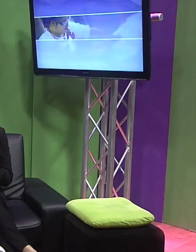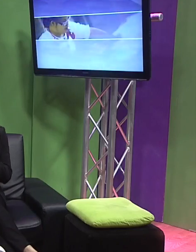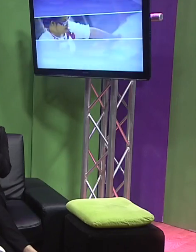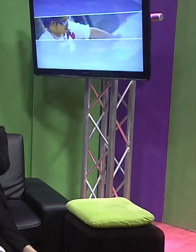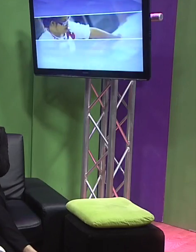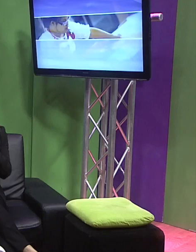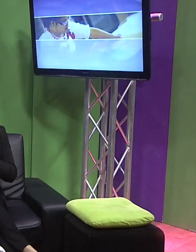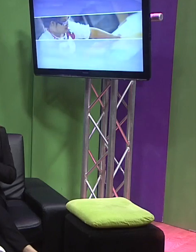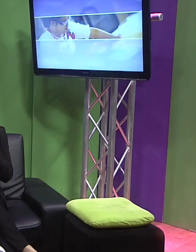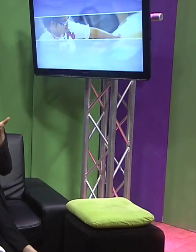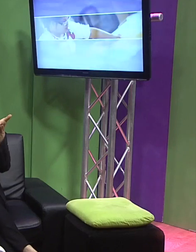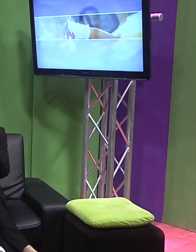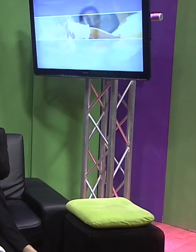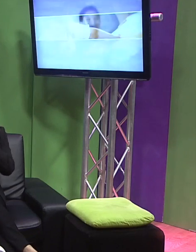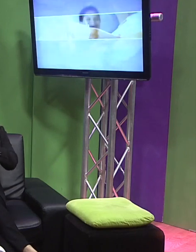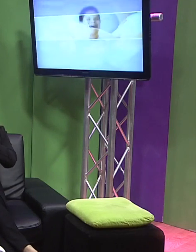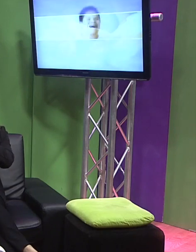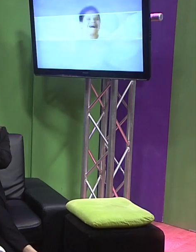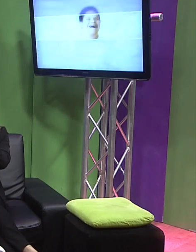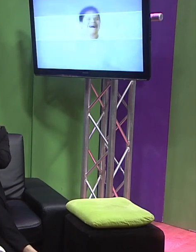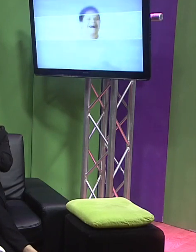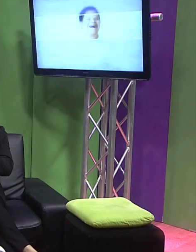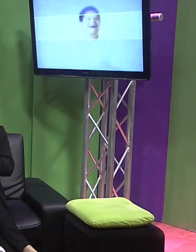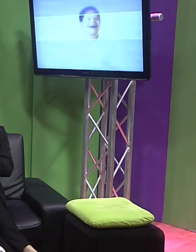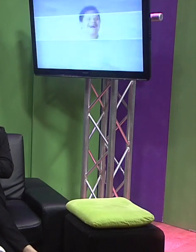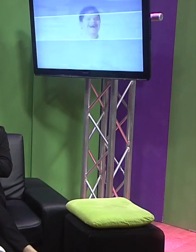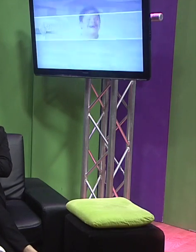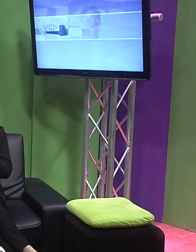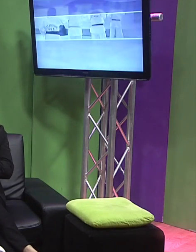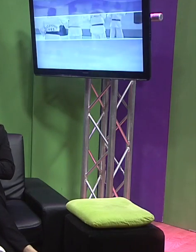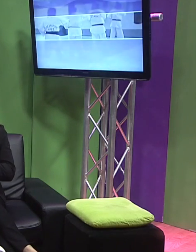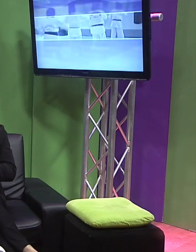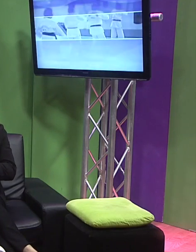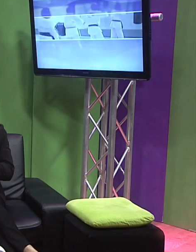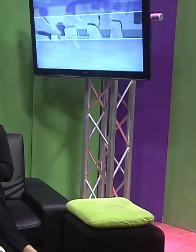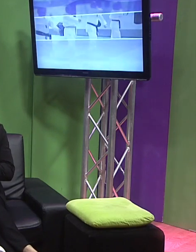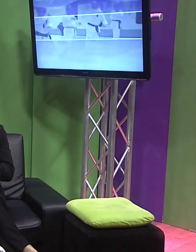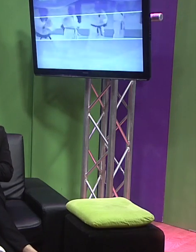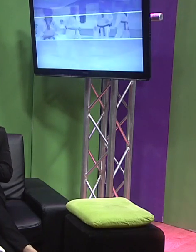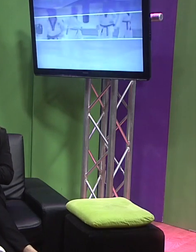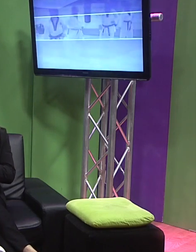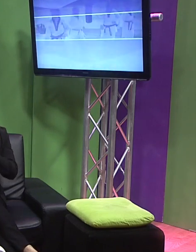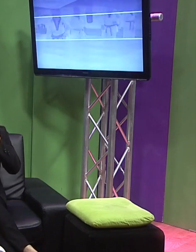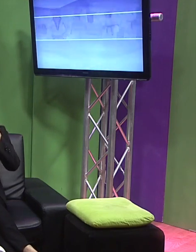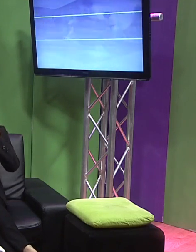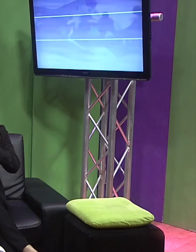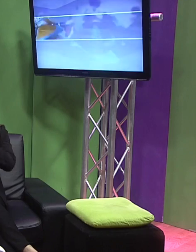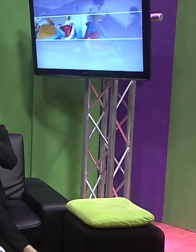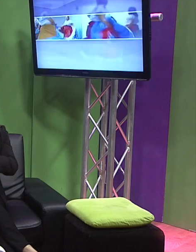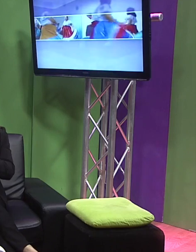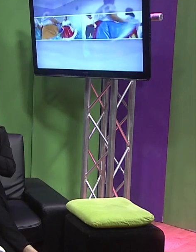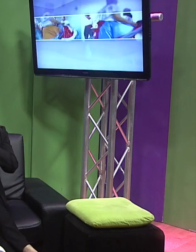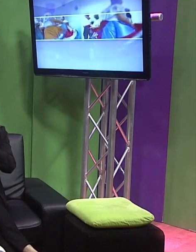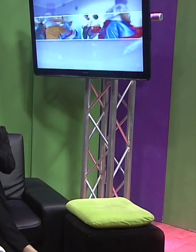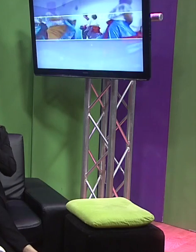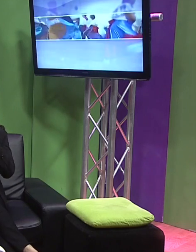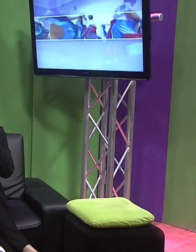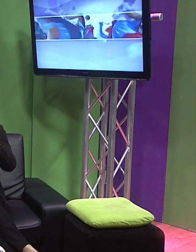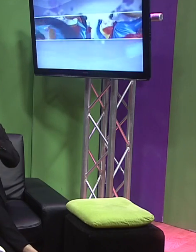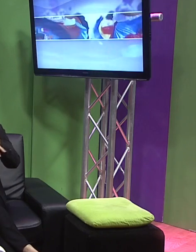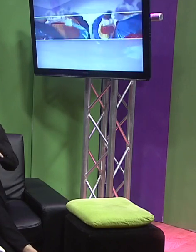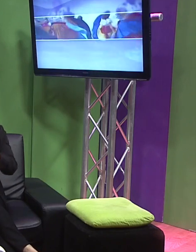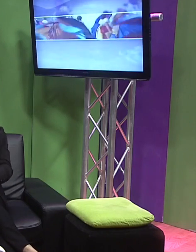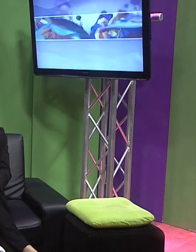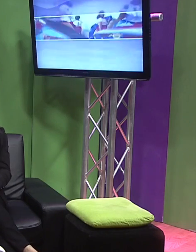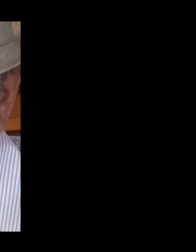siguiente nota le presentamos la campaña de las Naciones Unidas y a un adulto mayor que nos enseñan que la edad no es impedimento para seguir